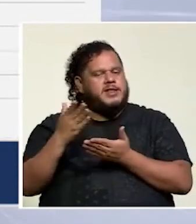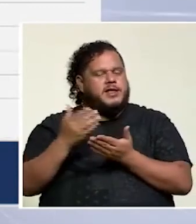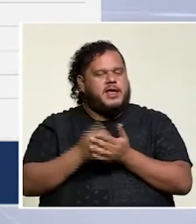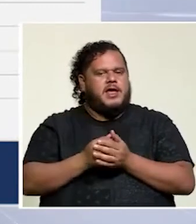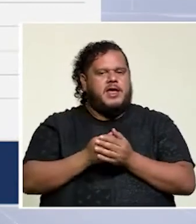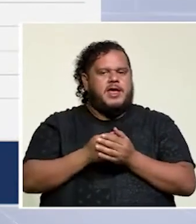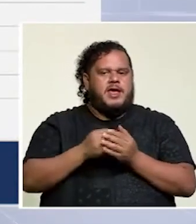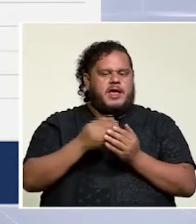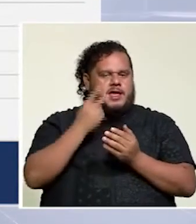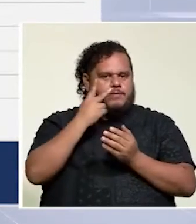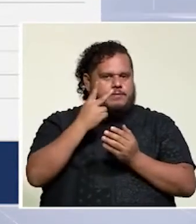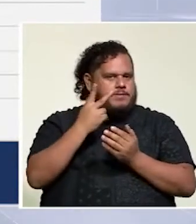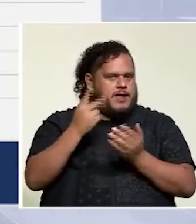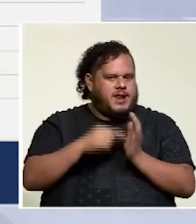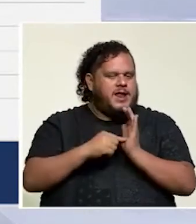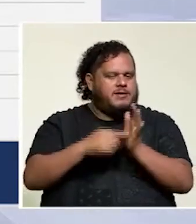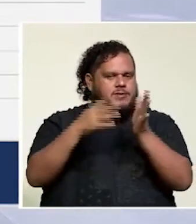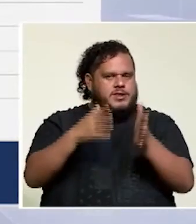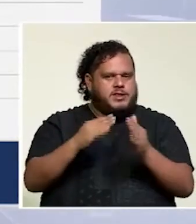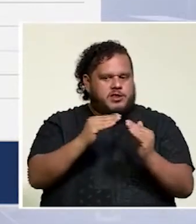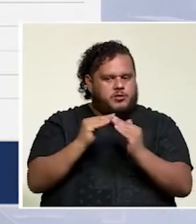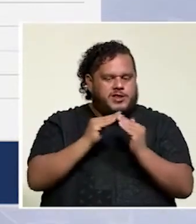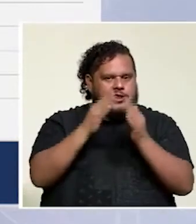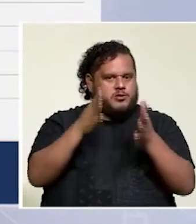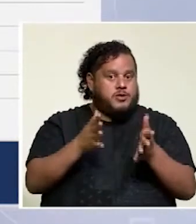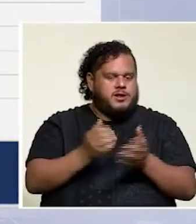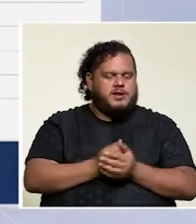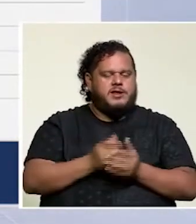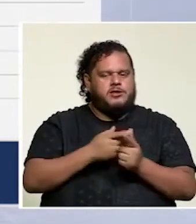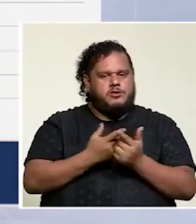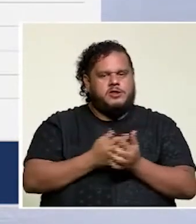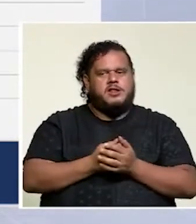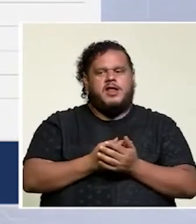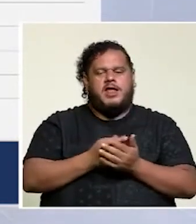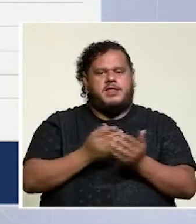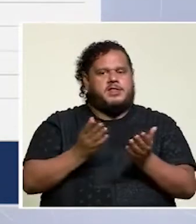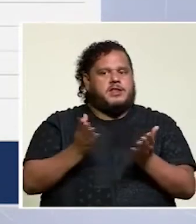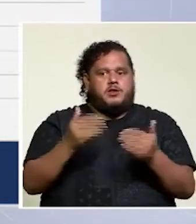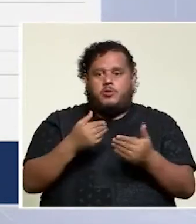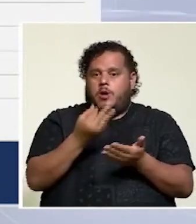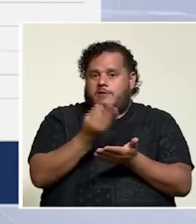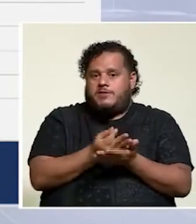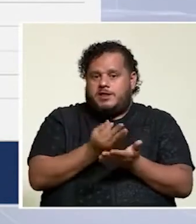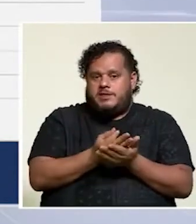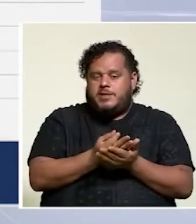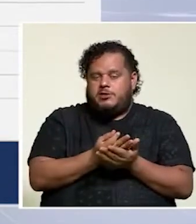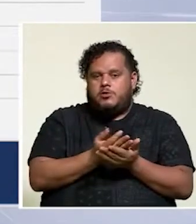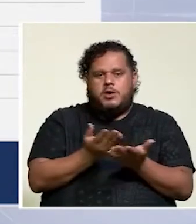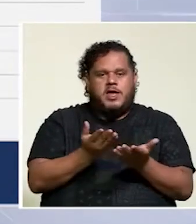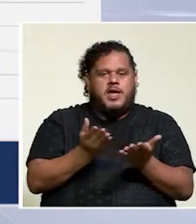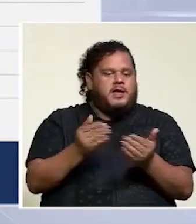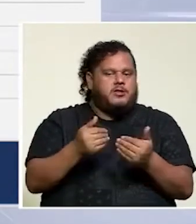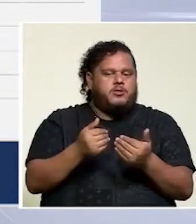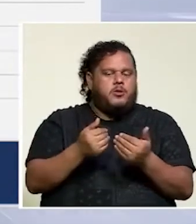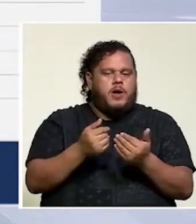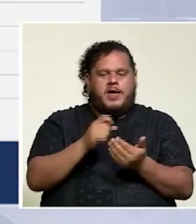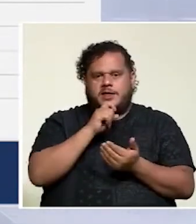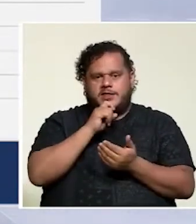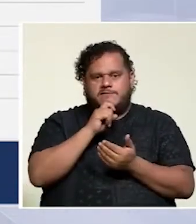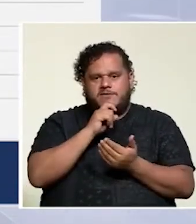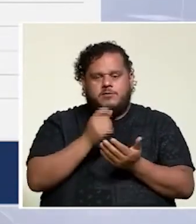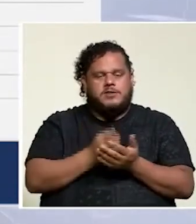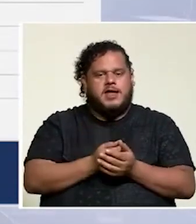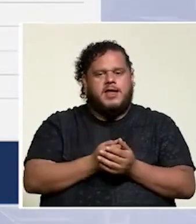partido, que es la representación de la ciudadanía. Entonces ven que el financiamiento está dificultando precisamente